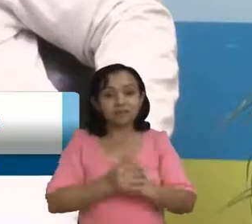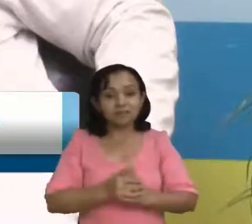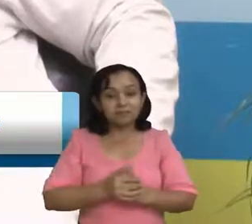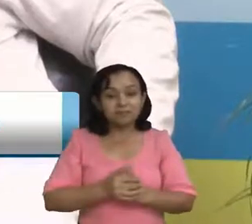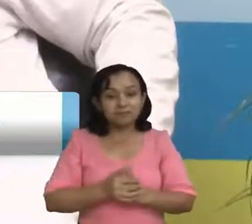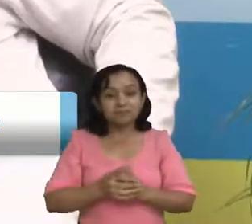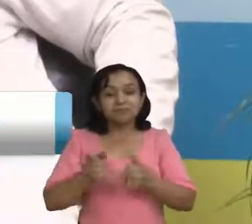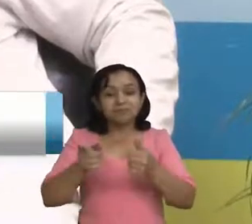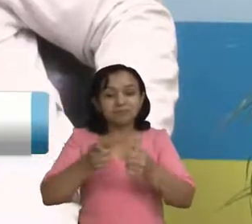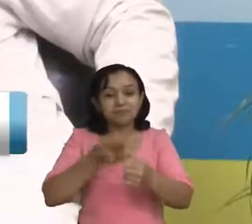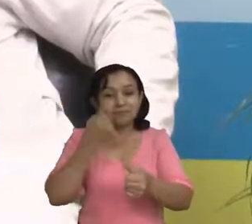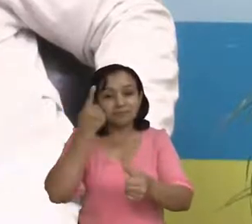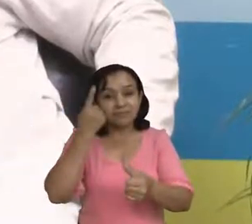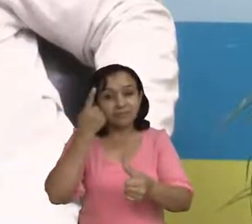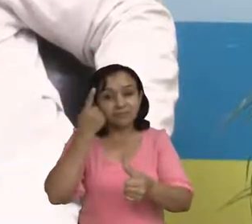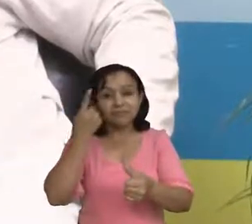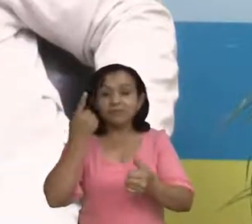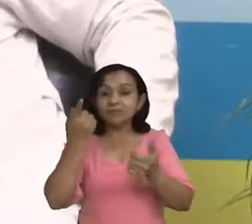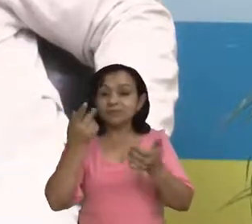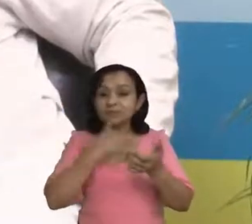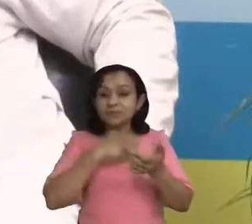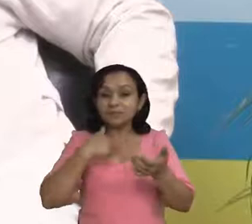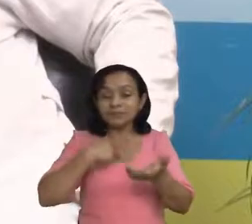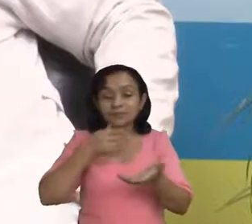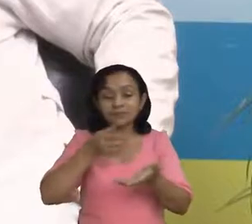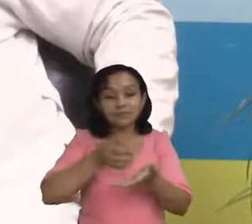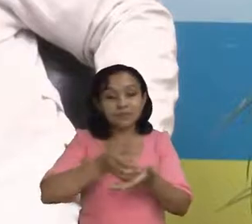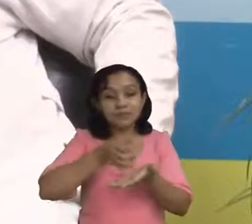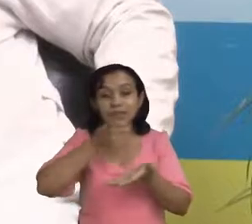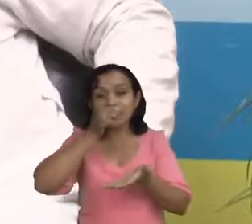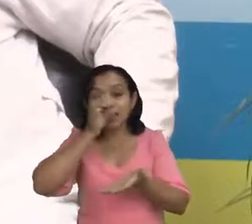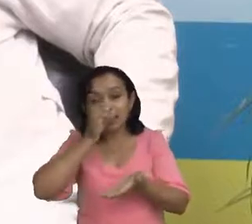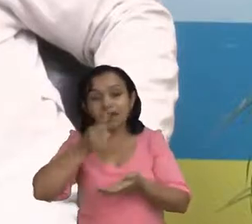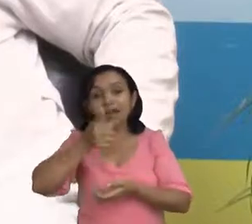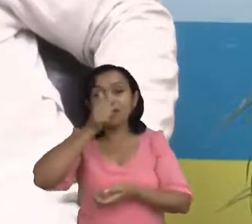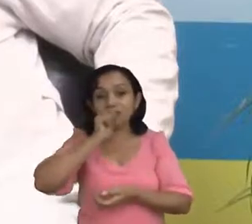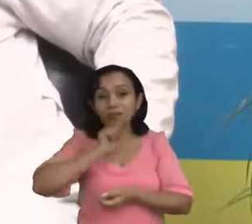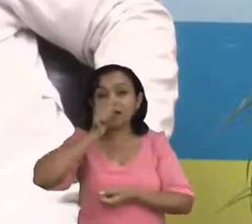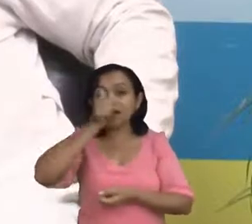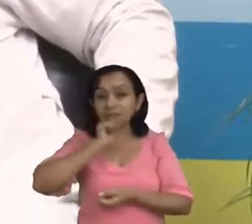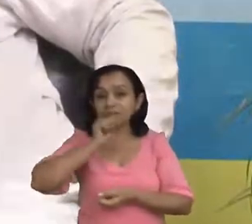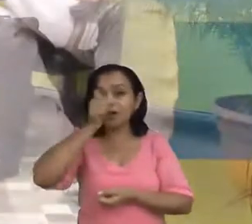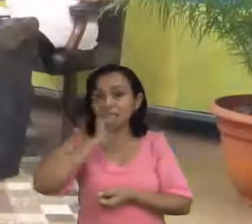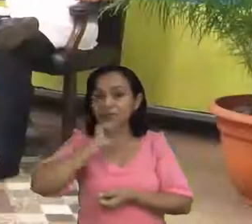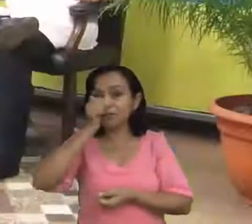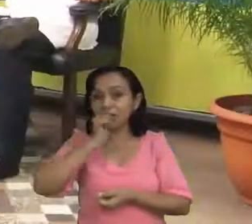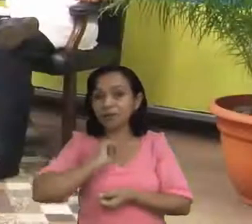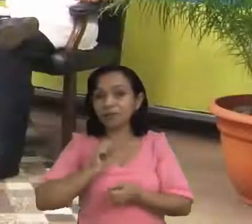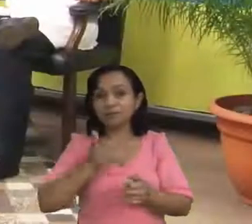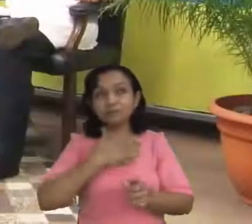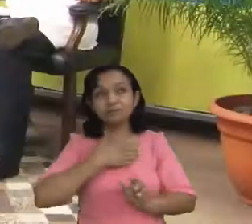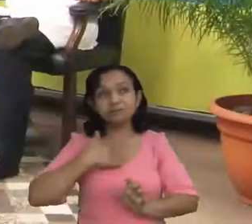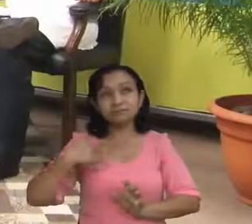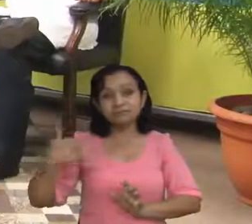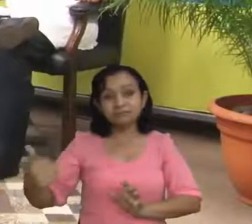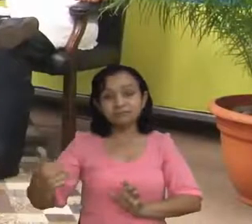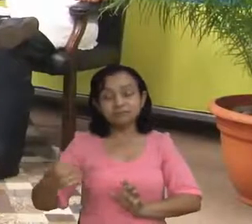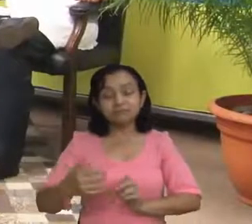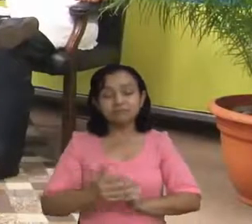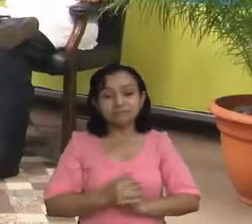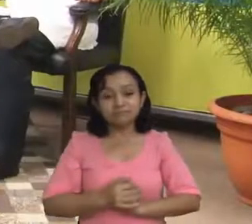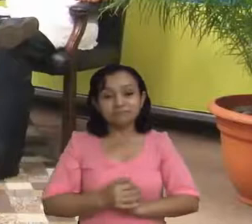primera pauta de tratamiento es la ingesta de líquido, en este caso agua. Agua. Ahora, el agua sí es pura mejor, porque acuérdense que ahora